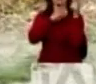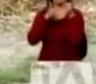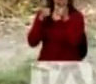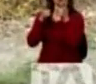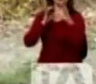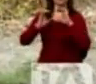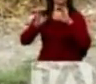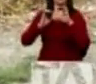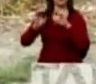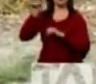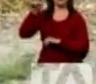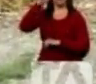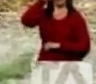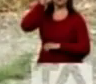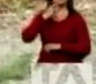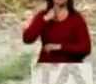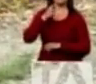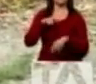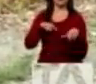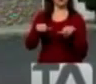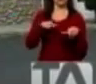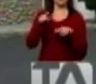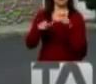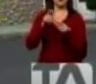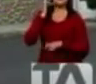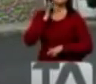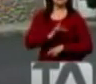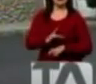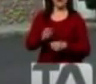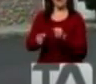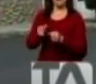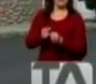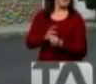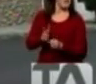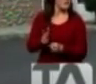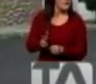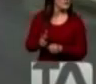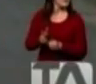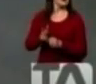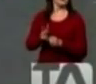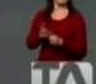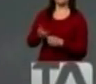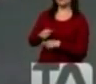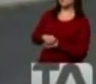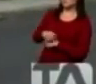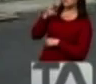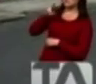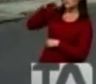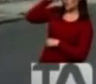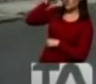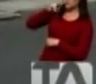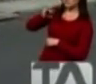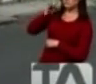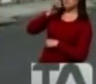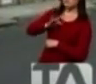cámaras pudimos conversar con uno de ellos, quien afirma que por la zona merodean personas desconocidas que detienen sus vehículos al pie de la casa. Eso lo saben también los vecinos del